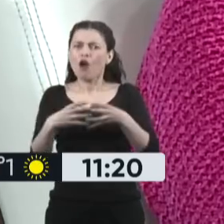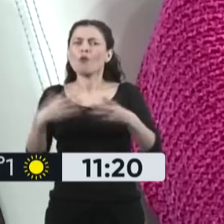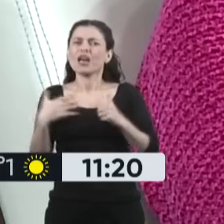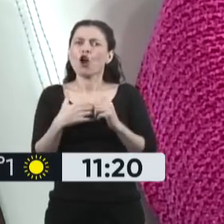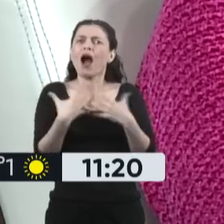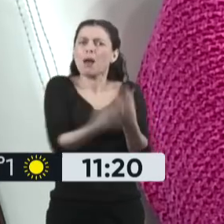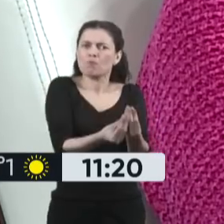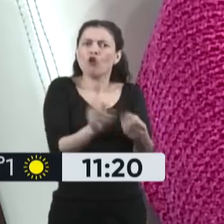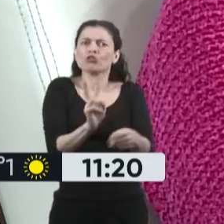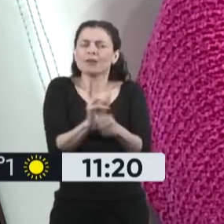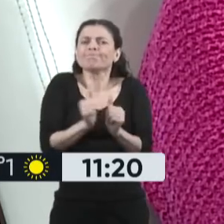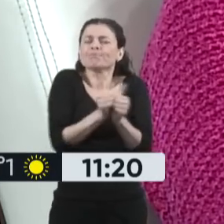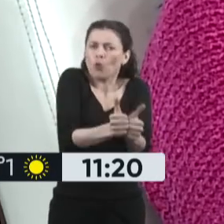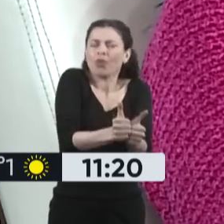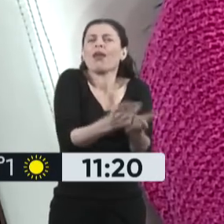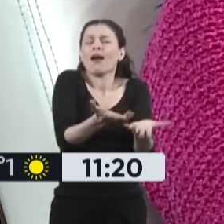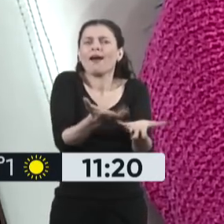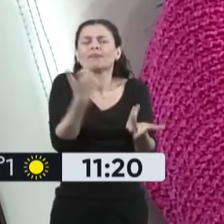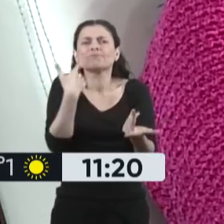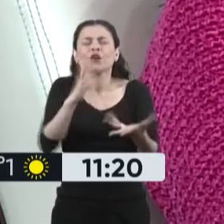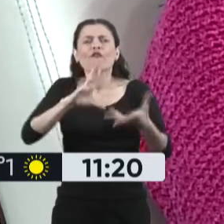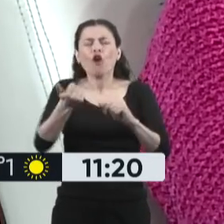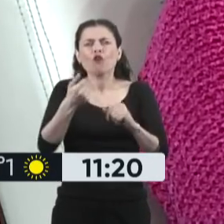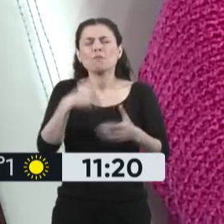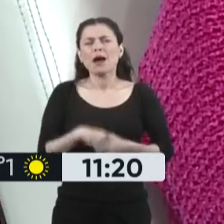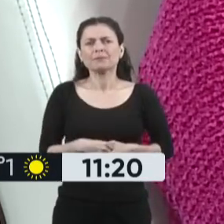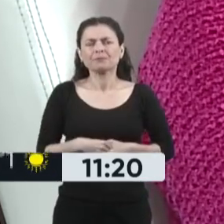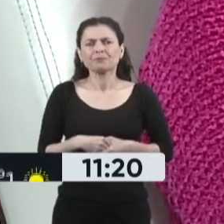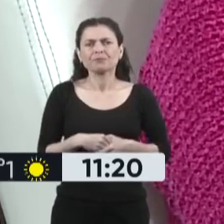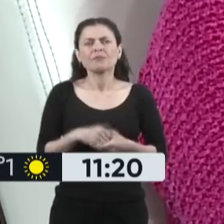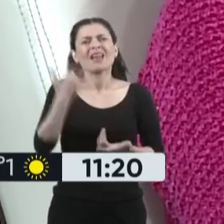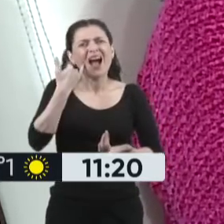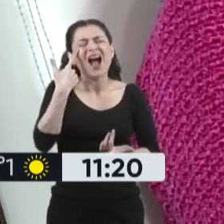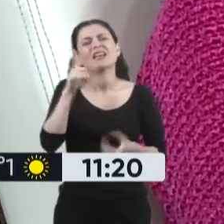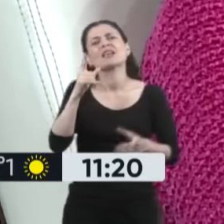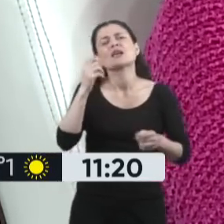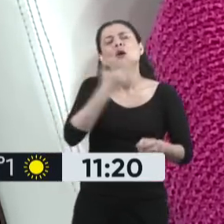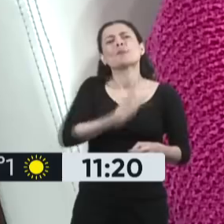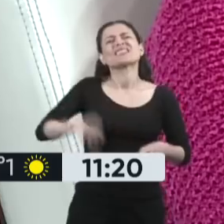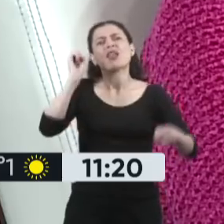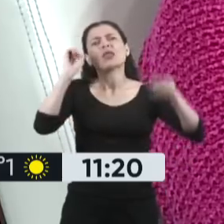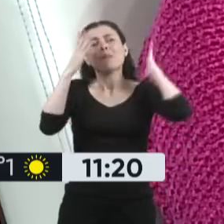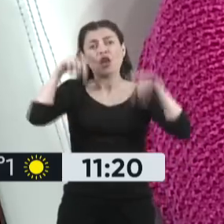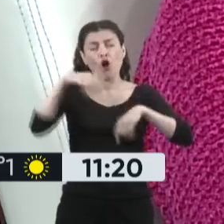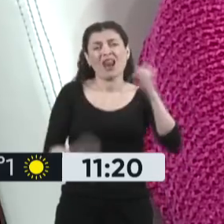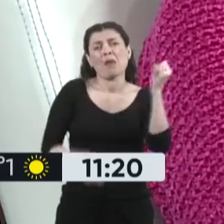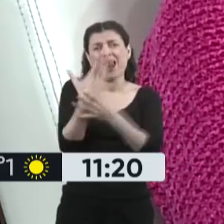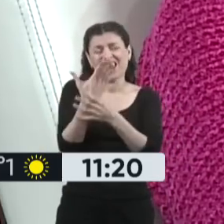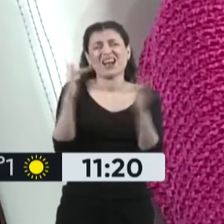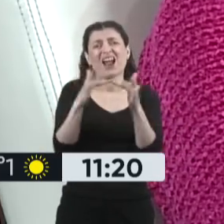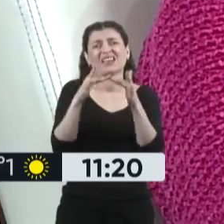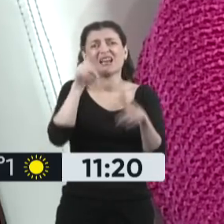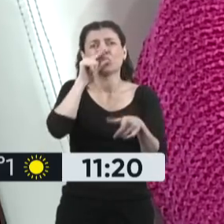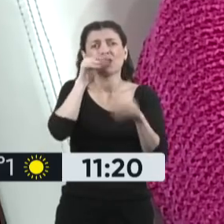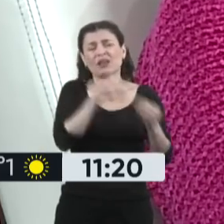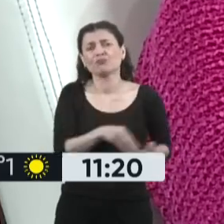víctimas y cómo contribuye de alguna forma un llamativo tuit del presidente de esta mañana en la que habla que no